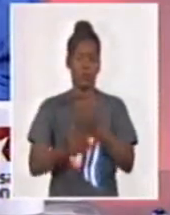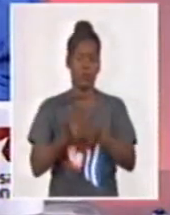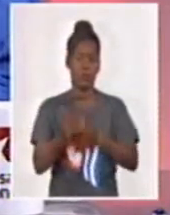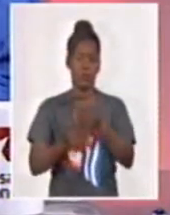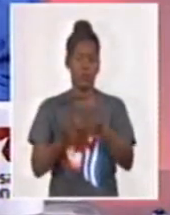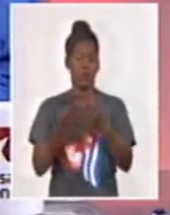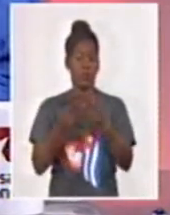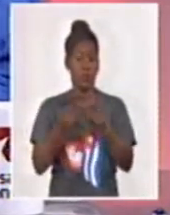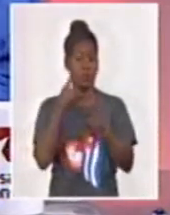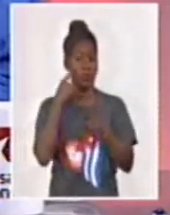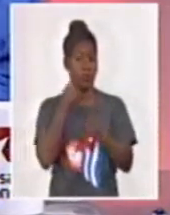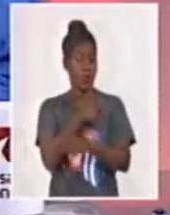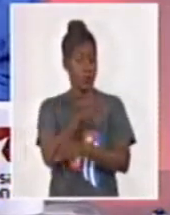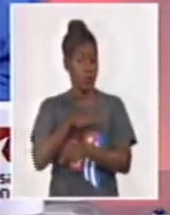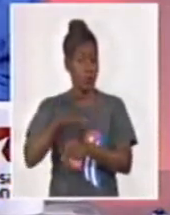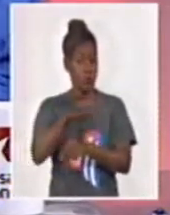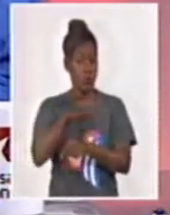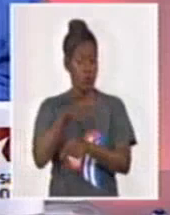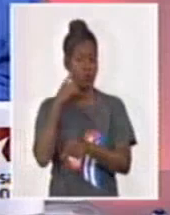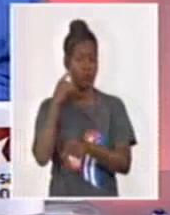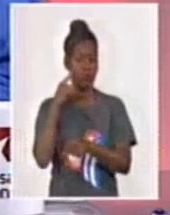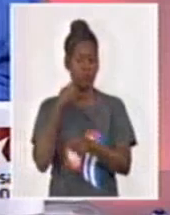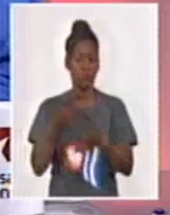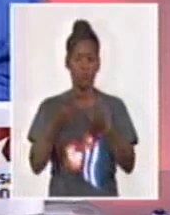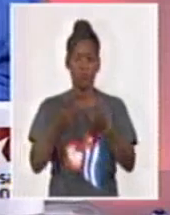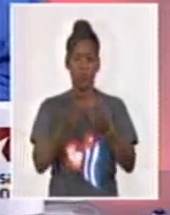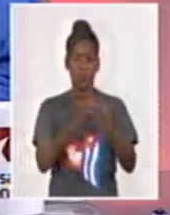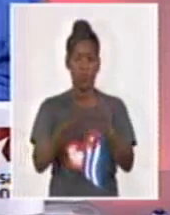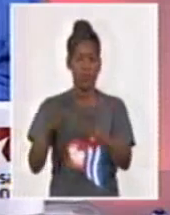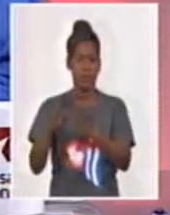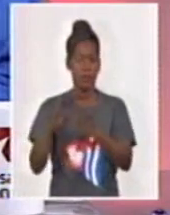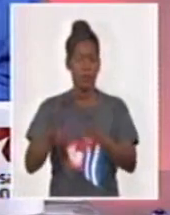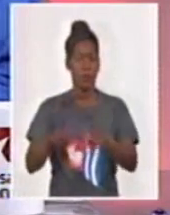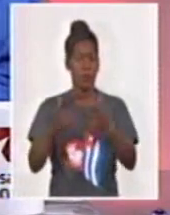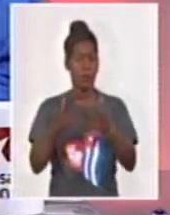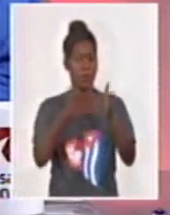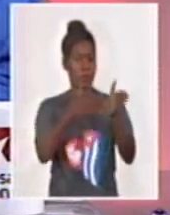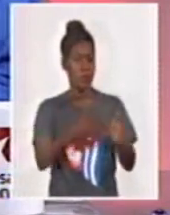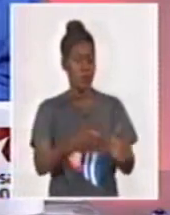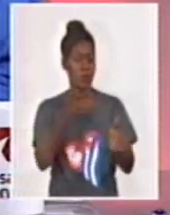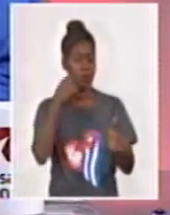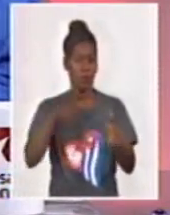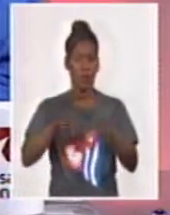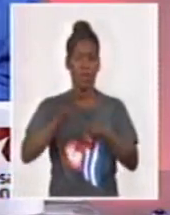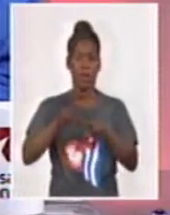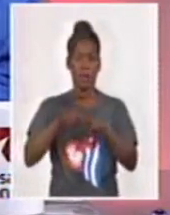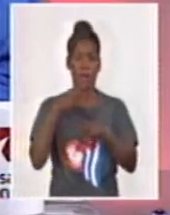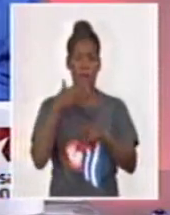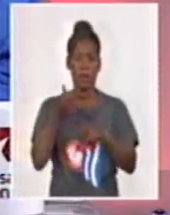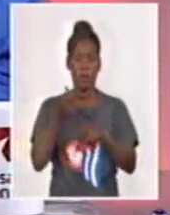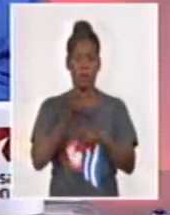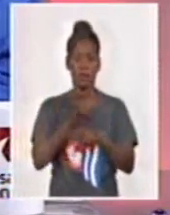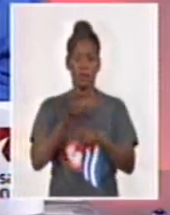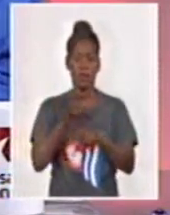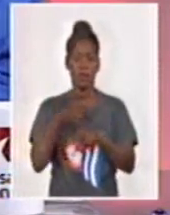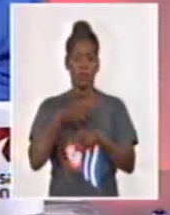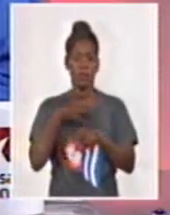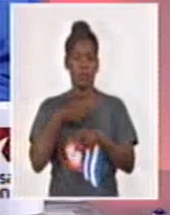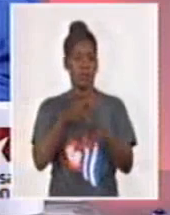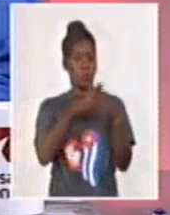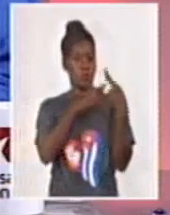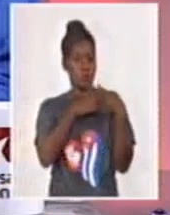la población en el cumplimiento de todas las medidas y la evaluación oportuna que hace la dirección del país al respecto, pues, se pudo